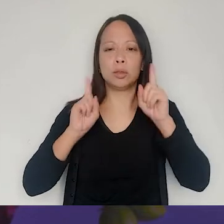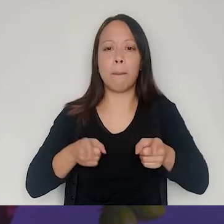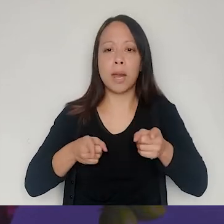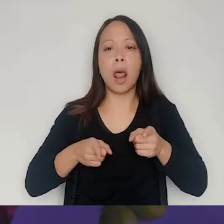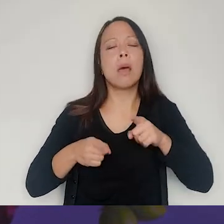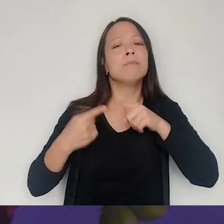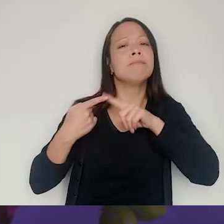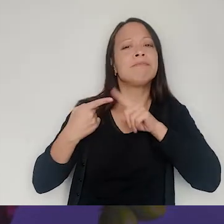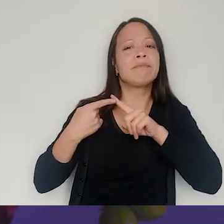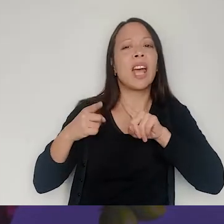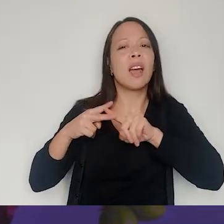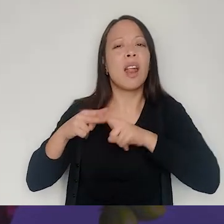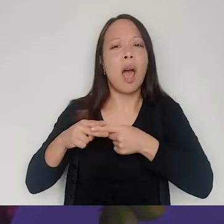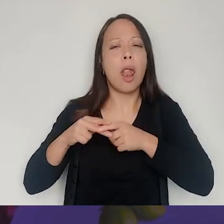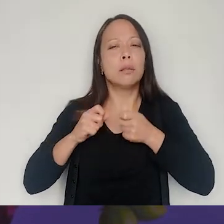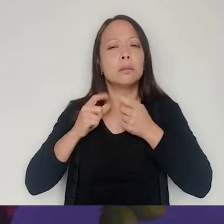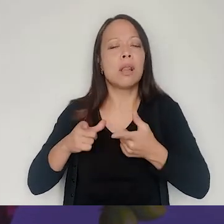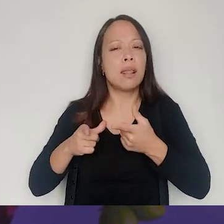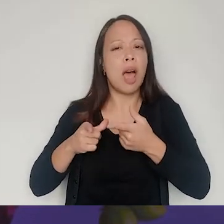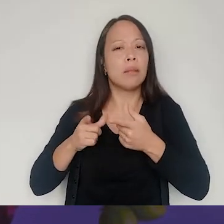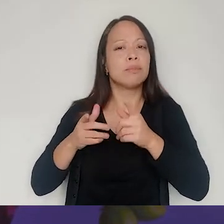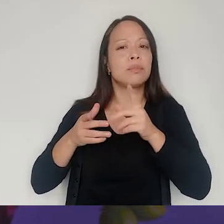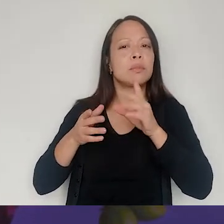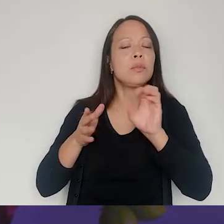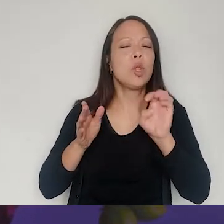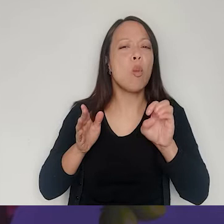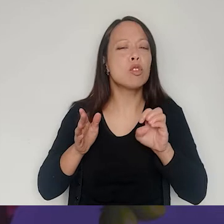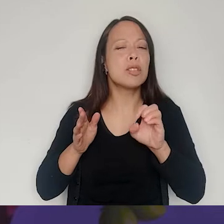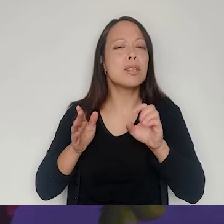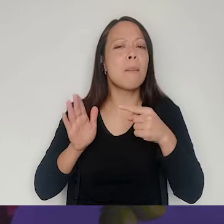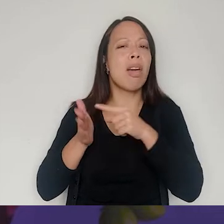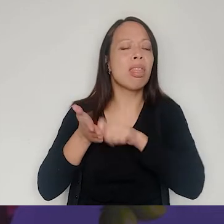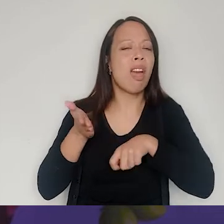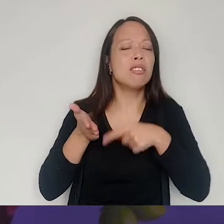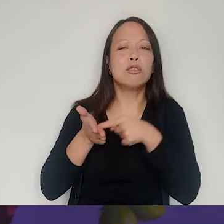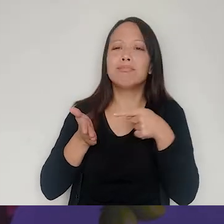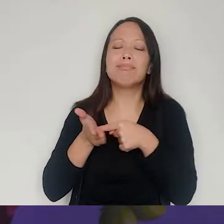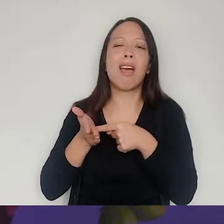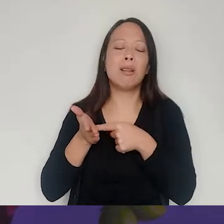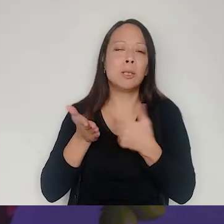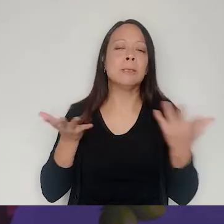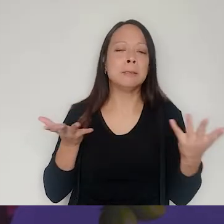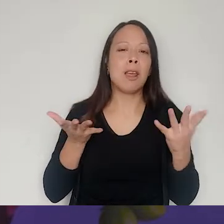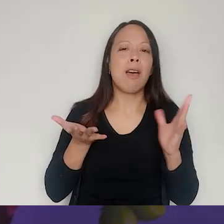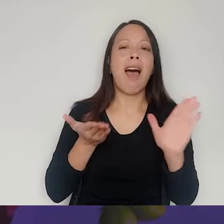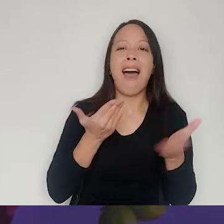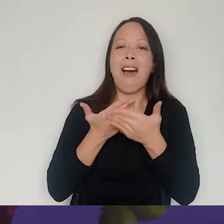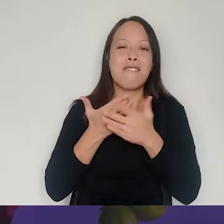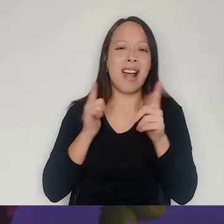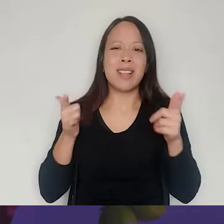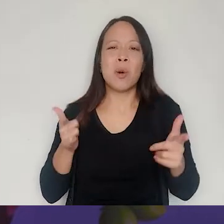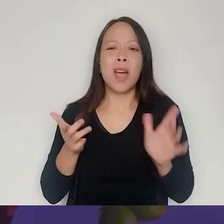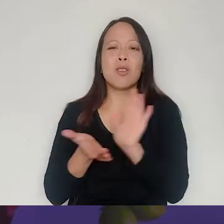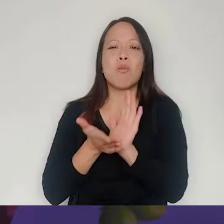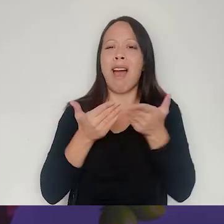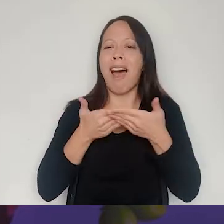muy determinado de tener esa patología con nombres y apellidos. Cuando uno está en búsqueda de diagnóstico se encuentra totalmente desamparado porque vienen